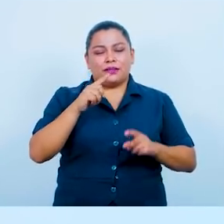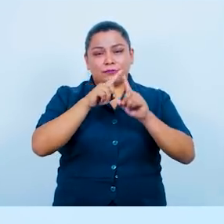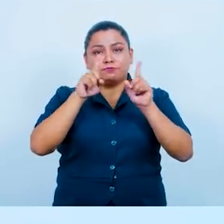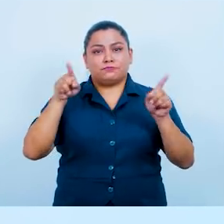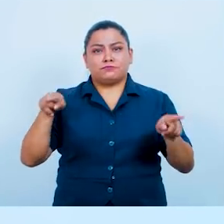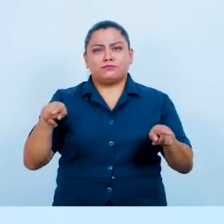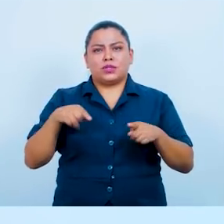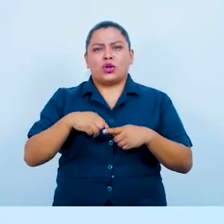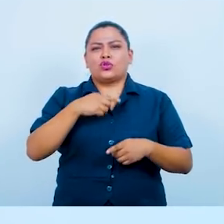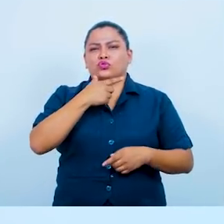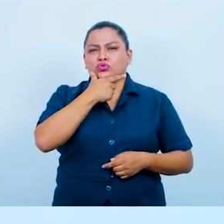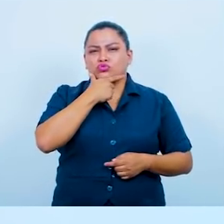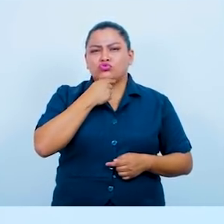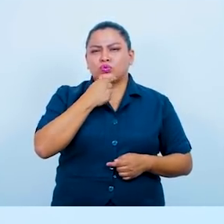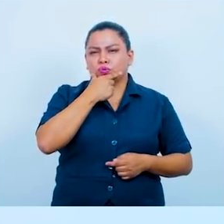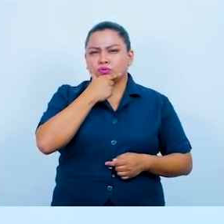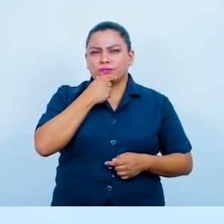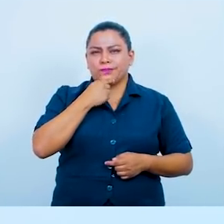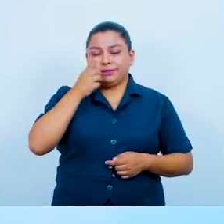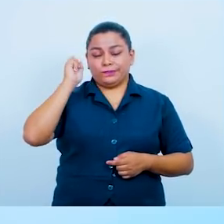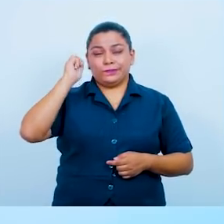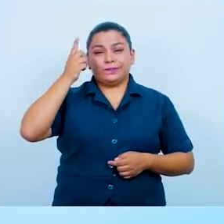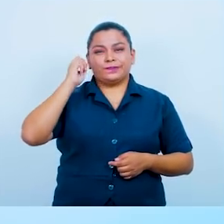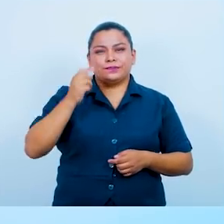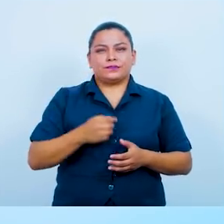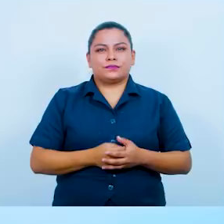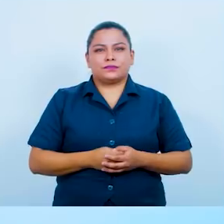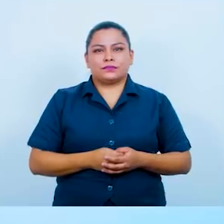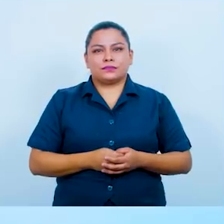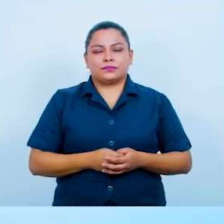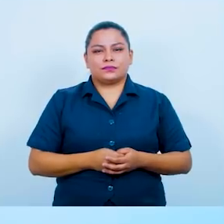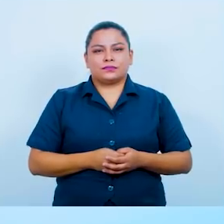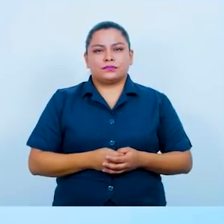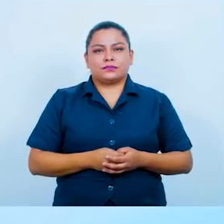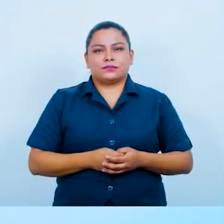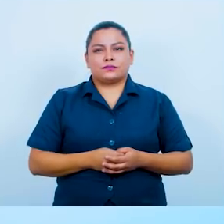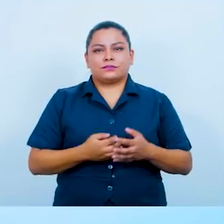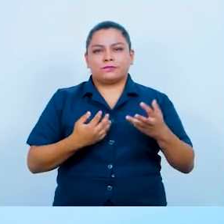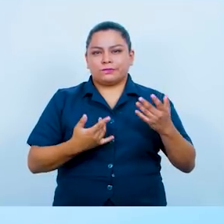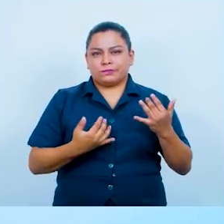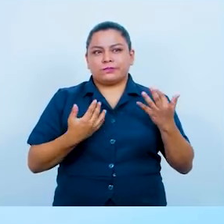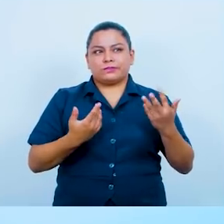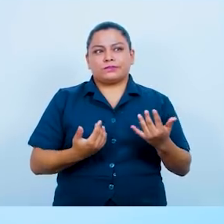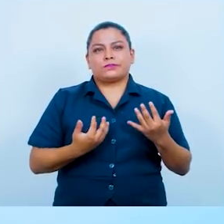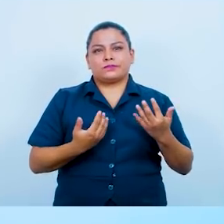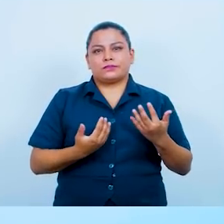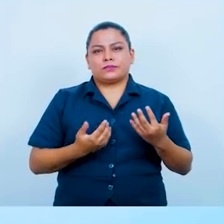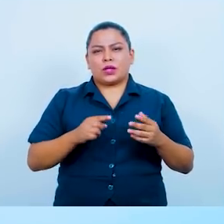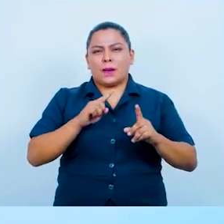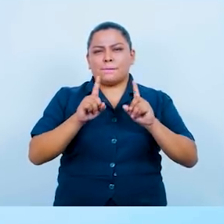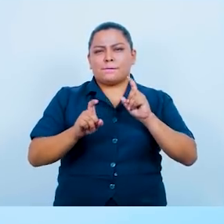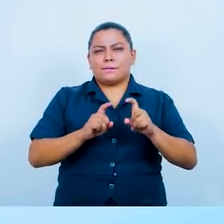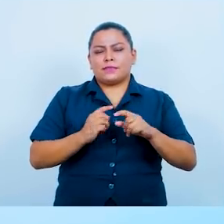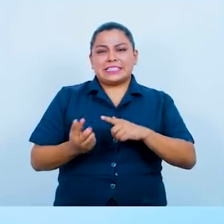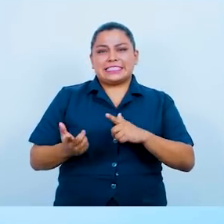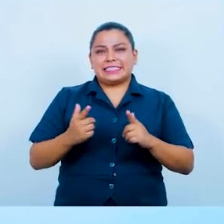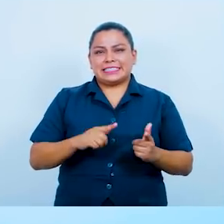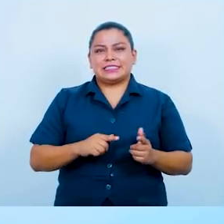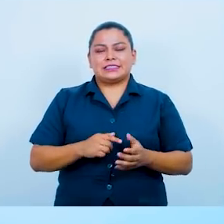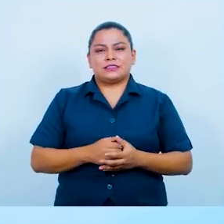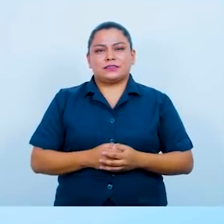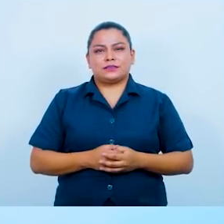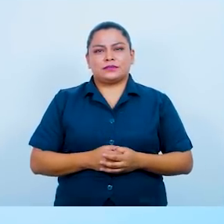pantalla las dudas de nuestros docentes. Cargando. Las preguntas están listas,